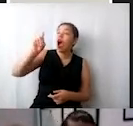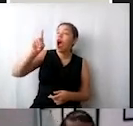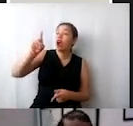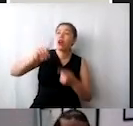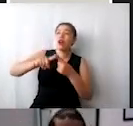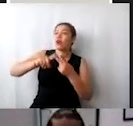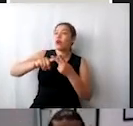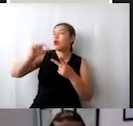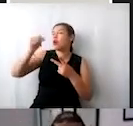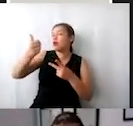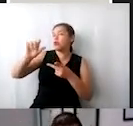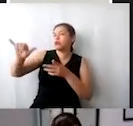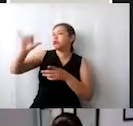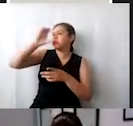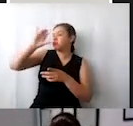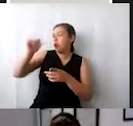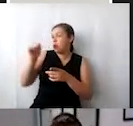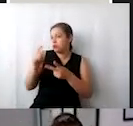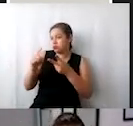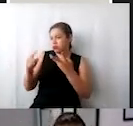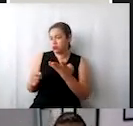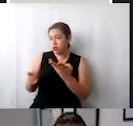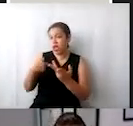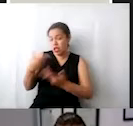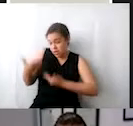otra bebida, en fin, y tenemos el servicio del